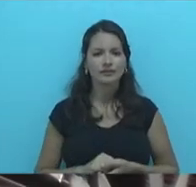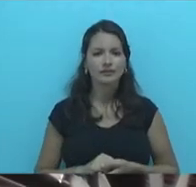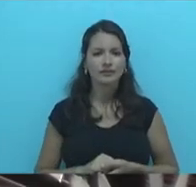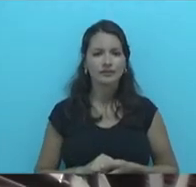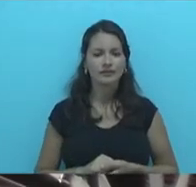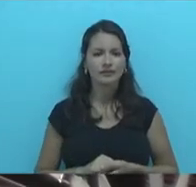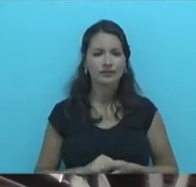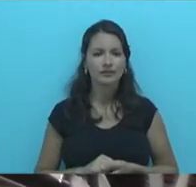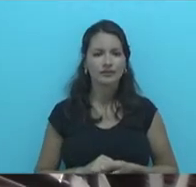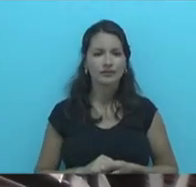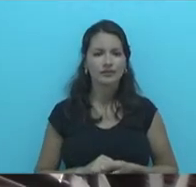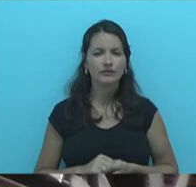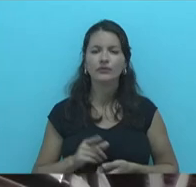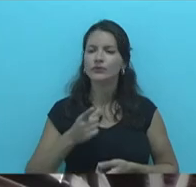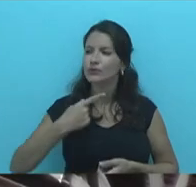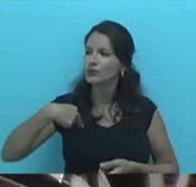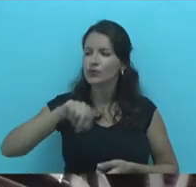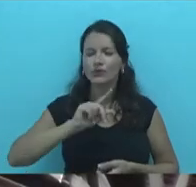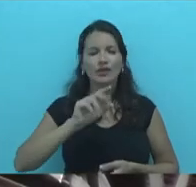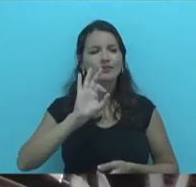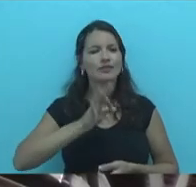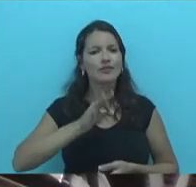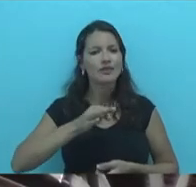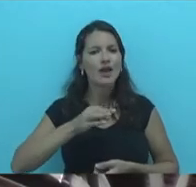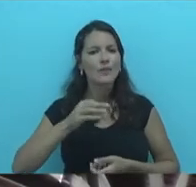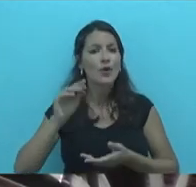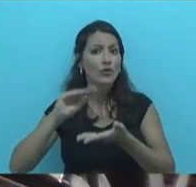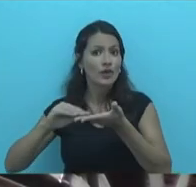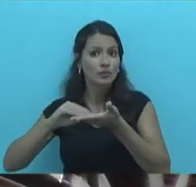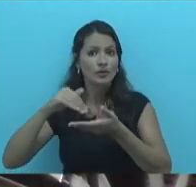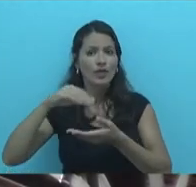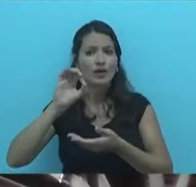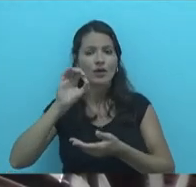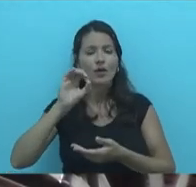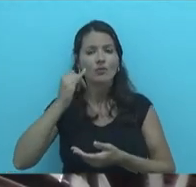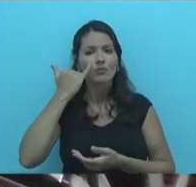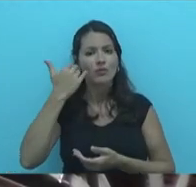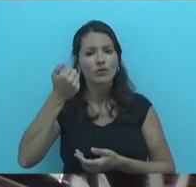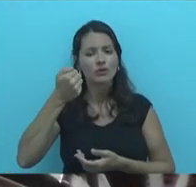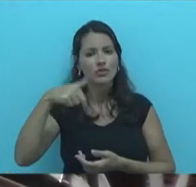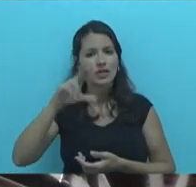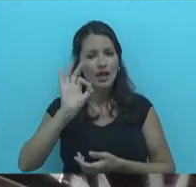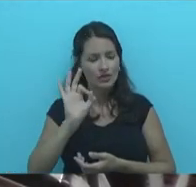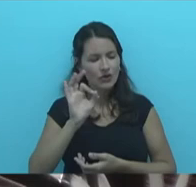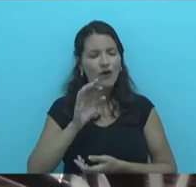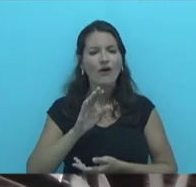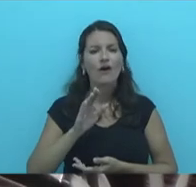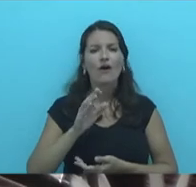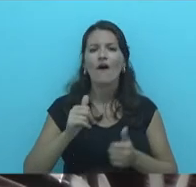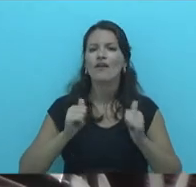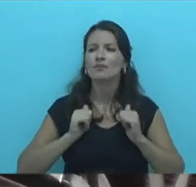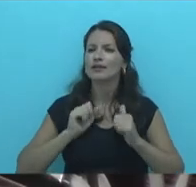teníamos en claro que a la compañera Claudia Moyano debía reemplazar la otra mujer, y esto